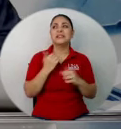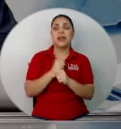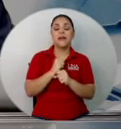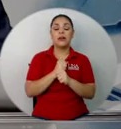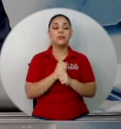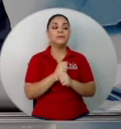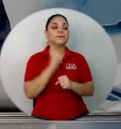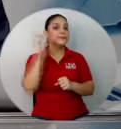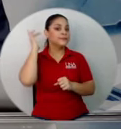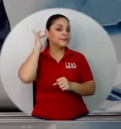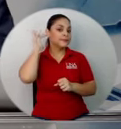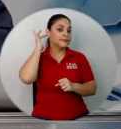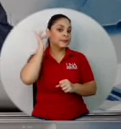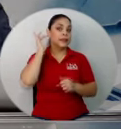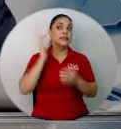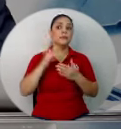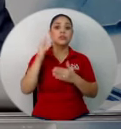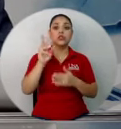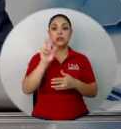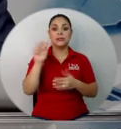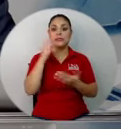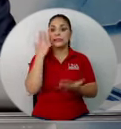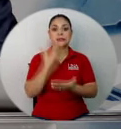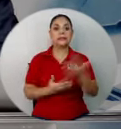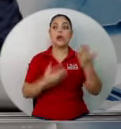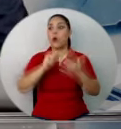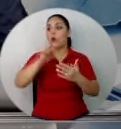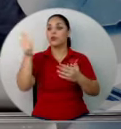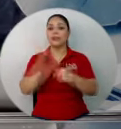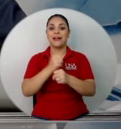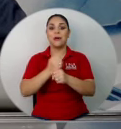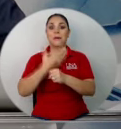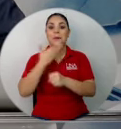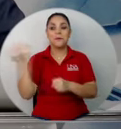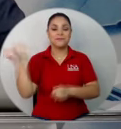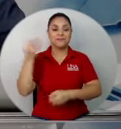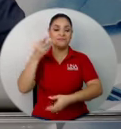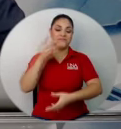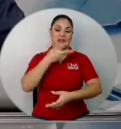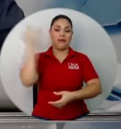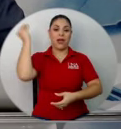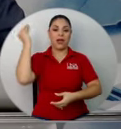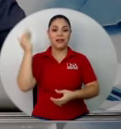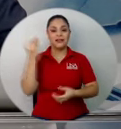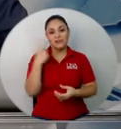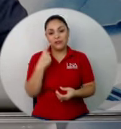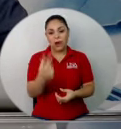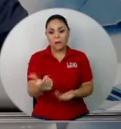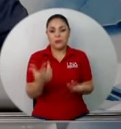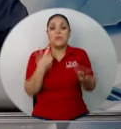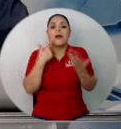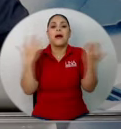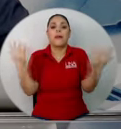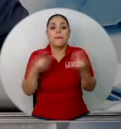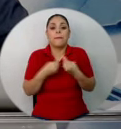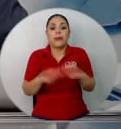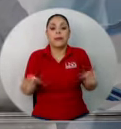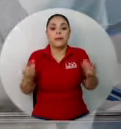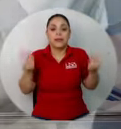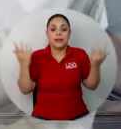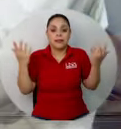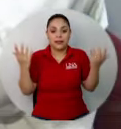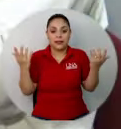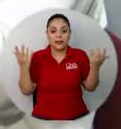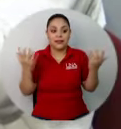mientras aparece algo. ¿Por qué? Porque todos los costos que hay detrás de un proceso de inducción todo eso se